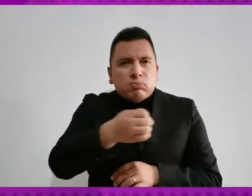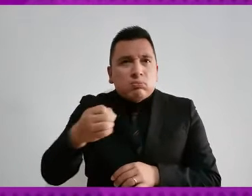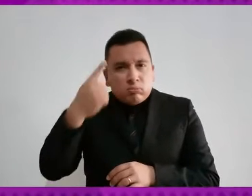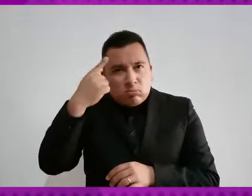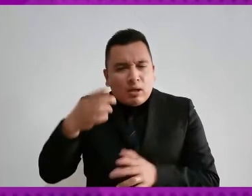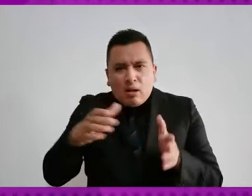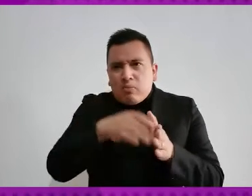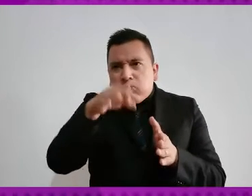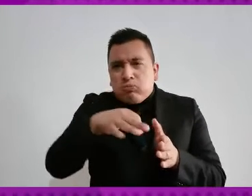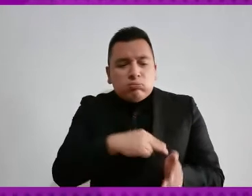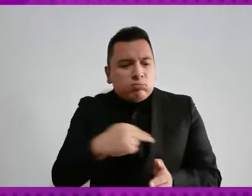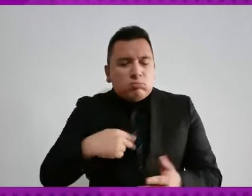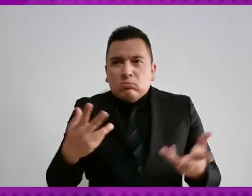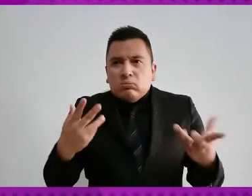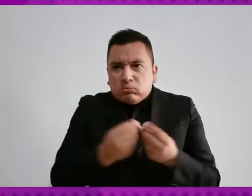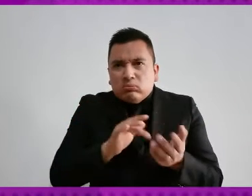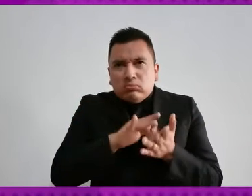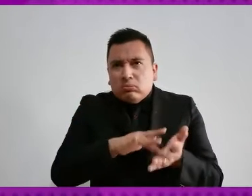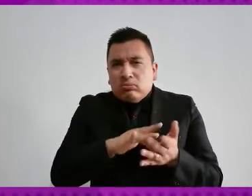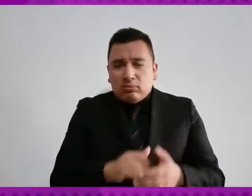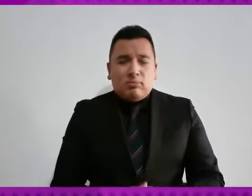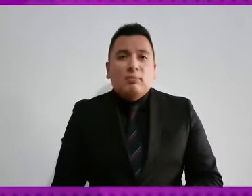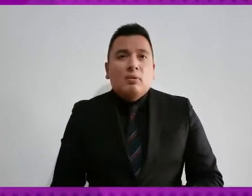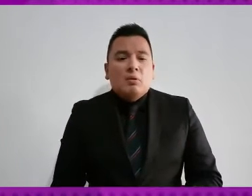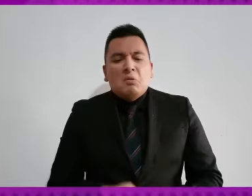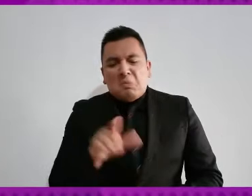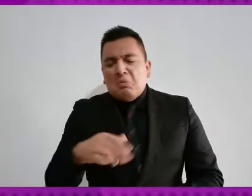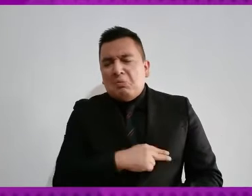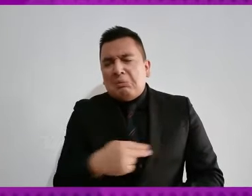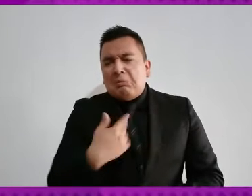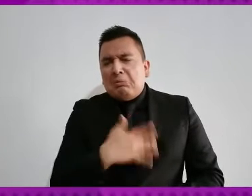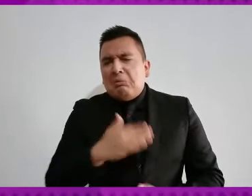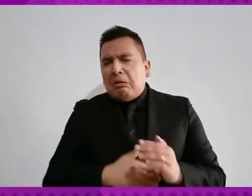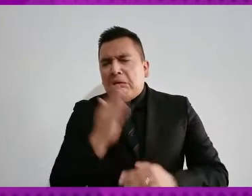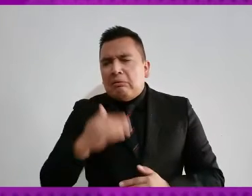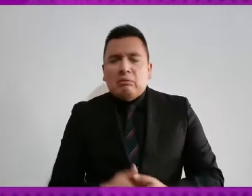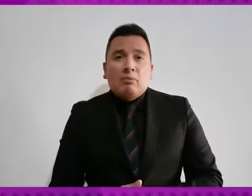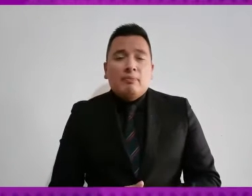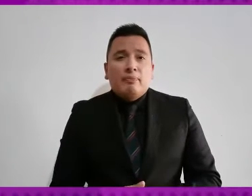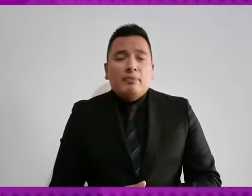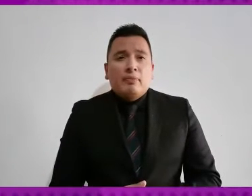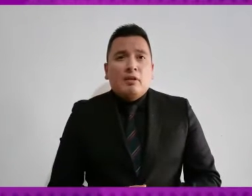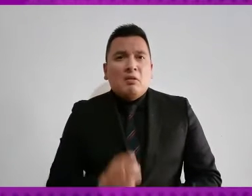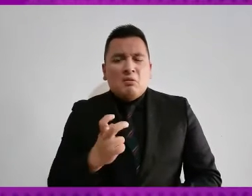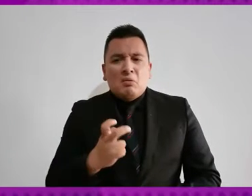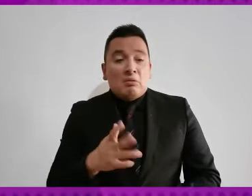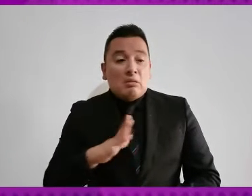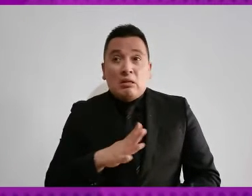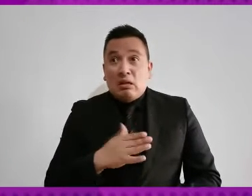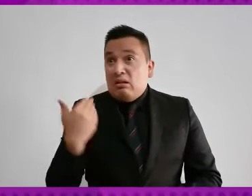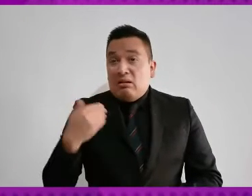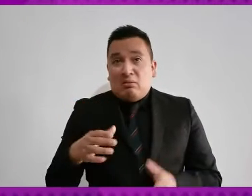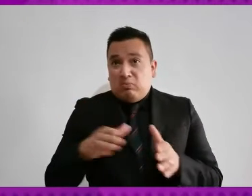nos integramos, coadyuvamos, cooperamos, y los resultados fueron muy buenos. Yo en mi primer comentario te diría, fue